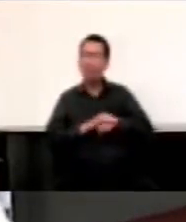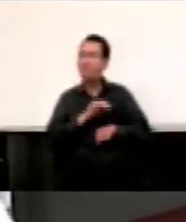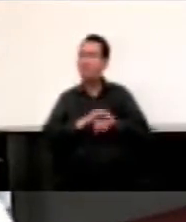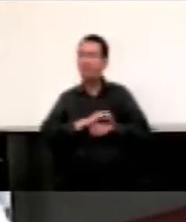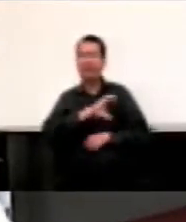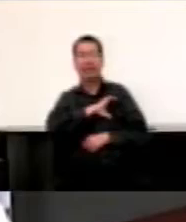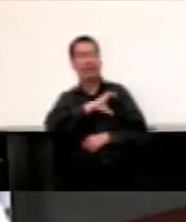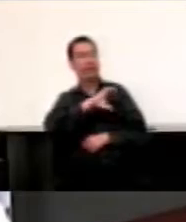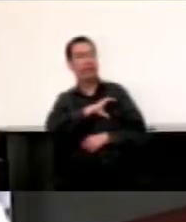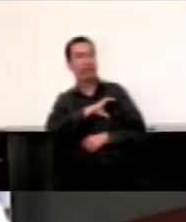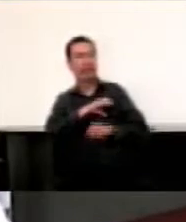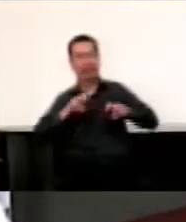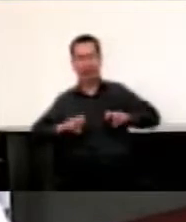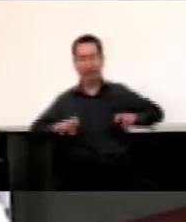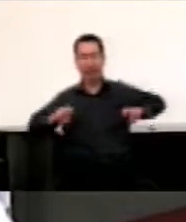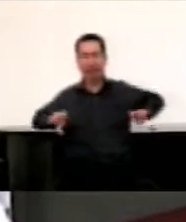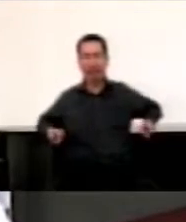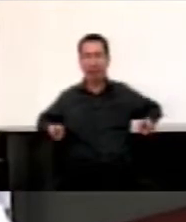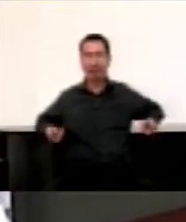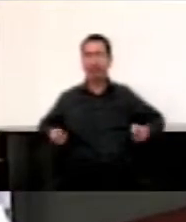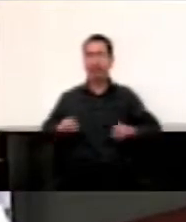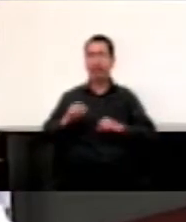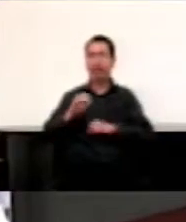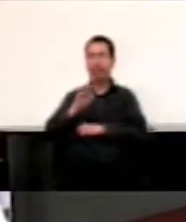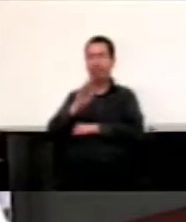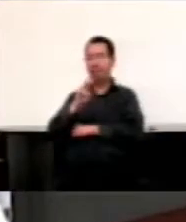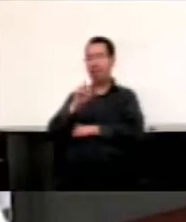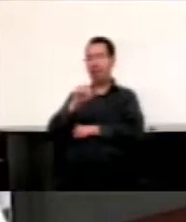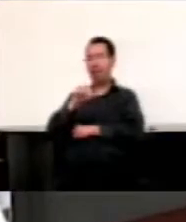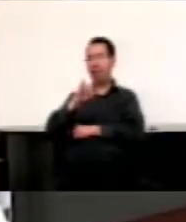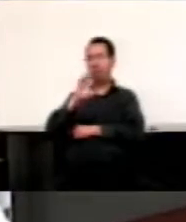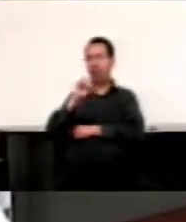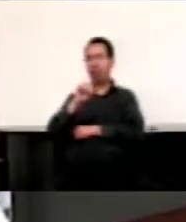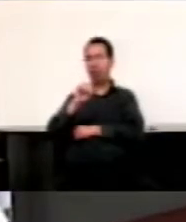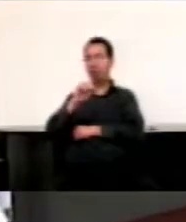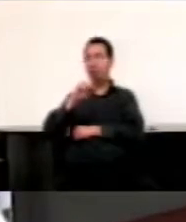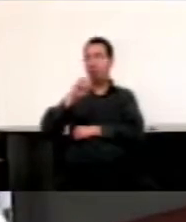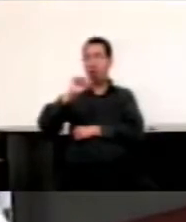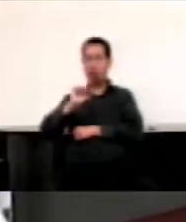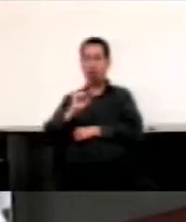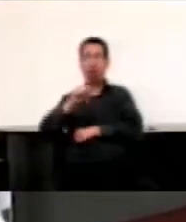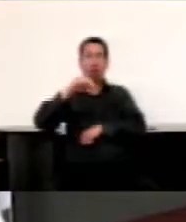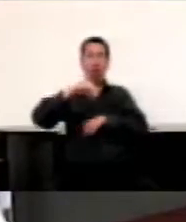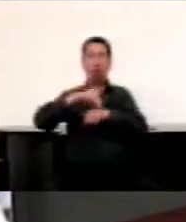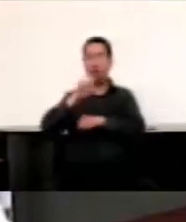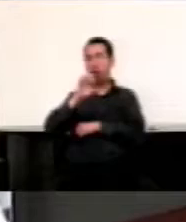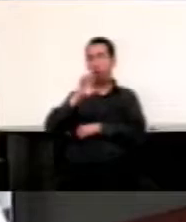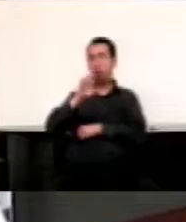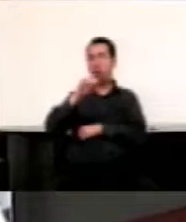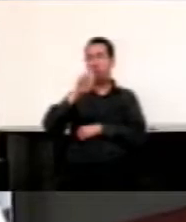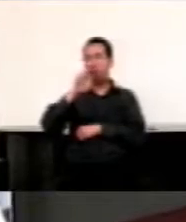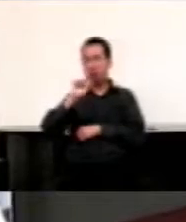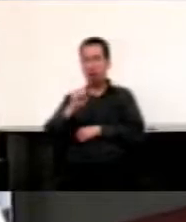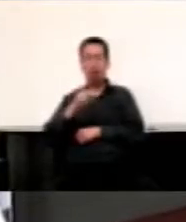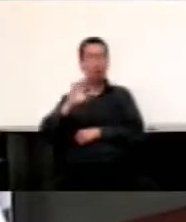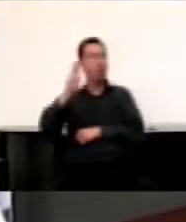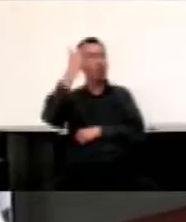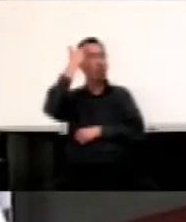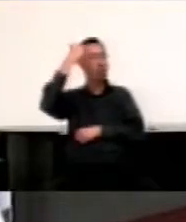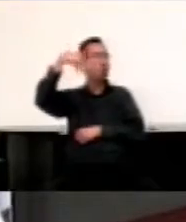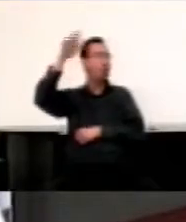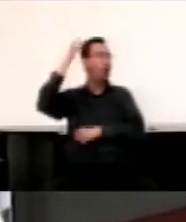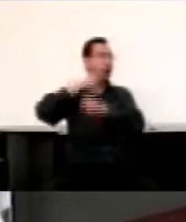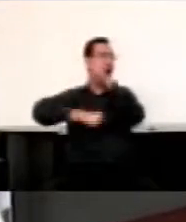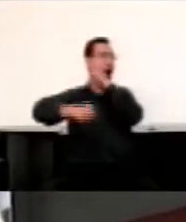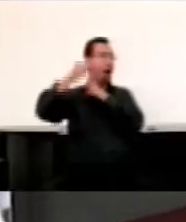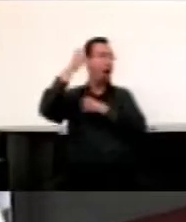amigos, con mi querido amigo Francisco Mora, doctor Francisco Mora, amigos desde ya hace